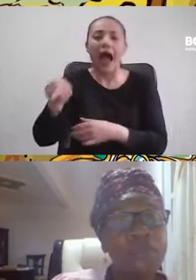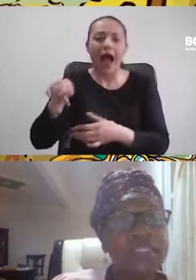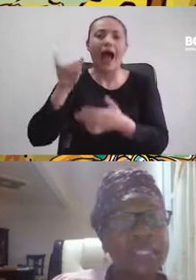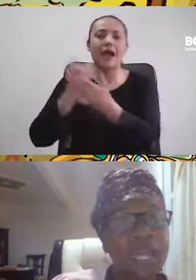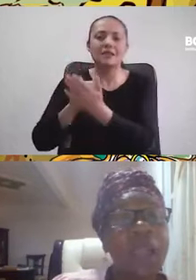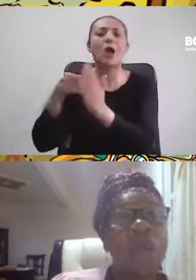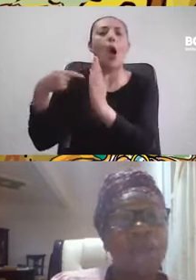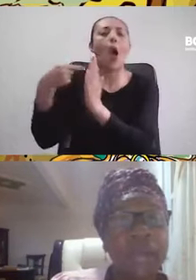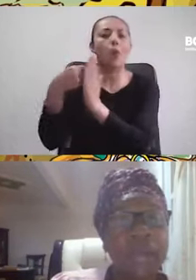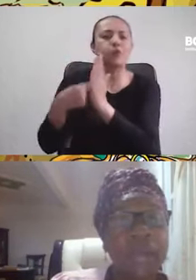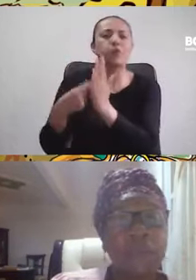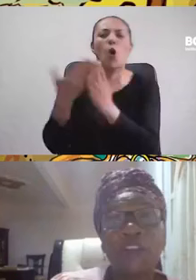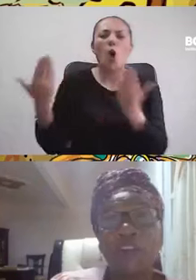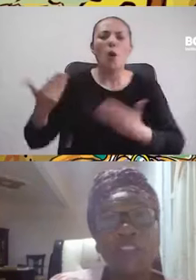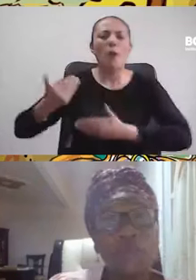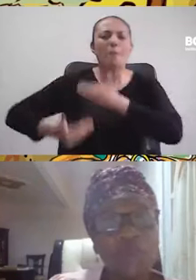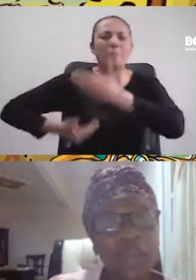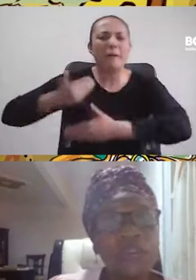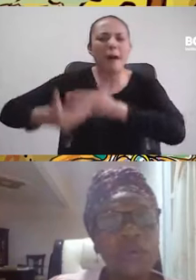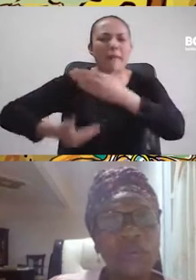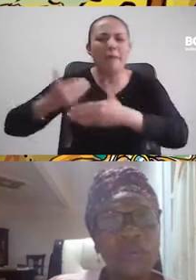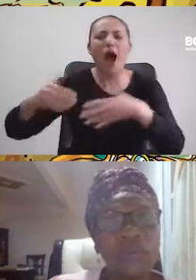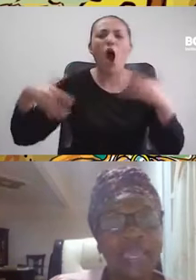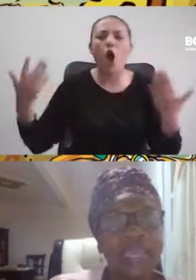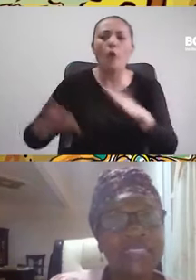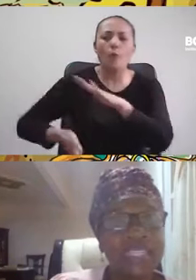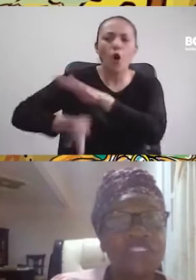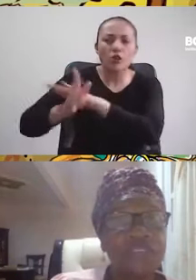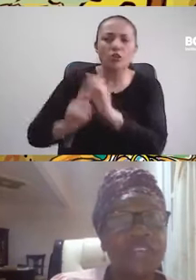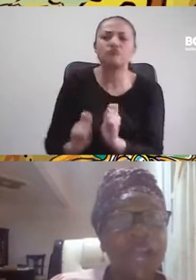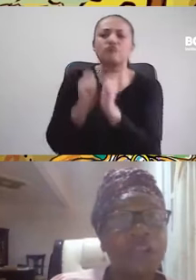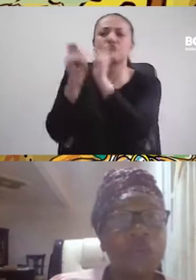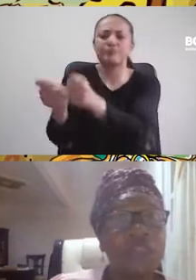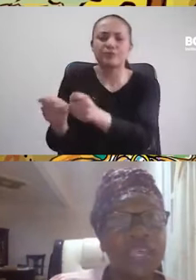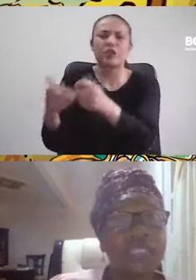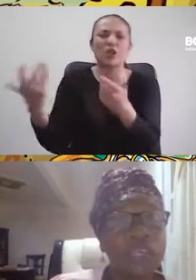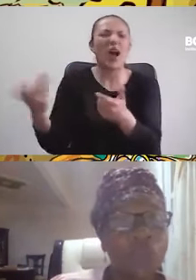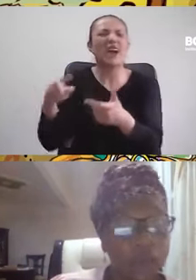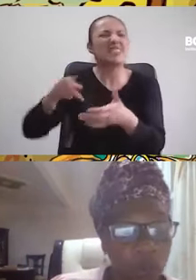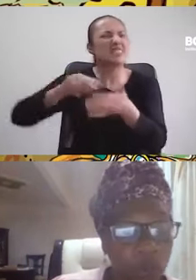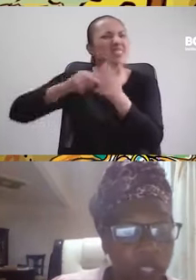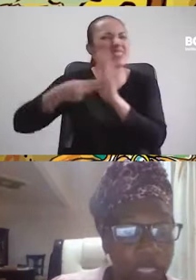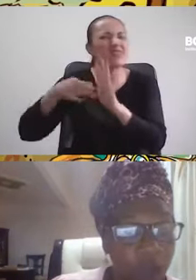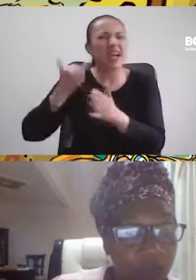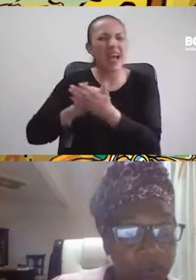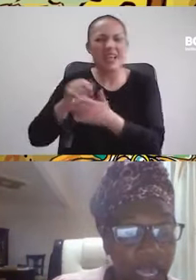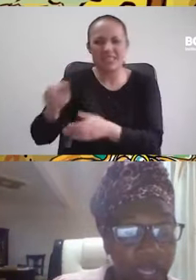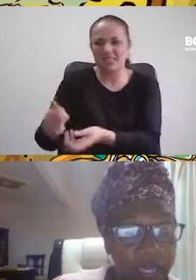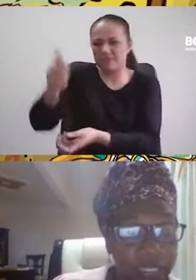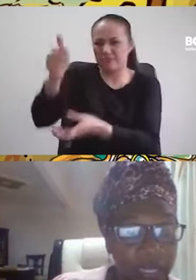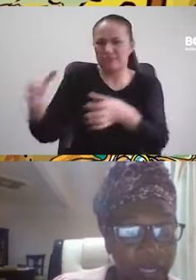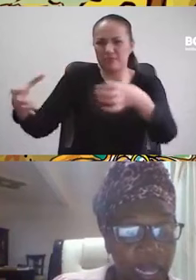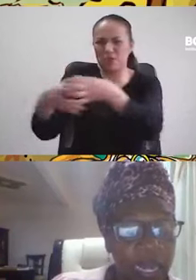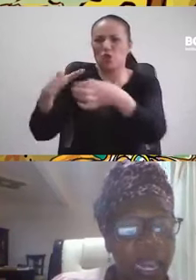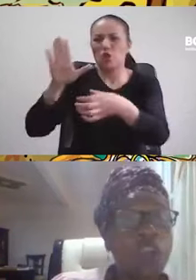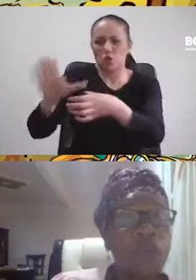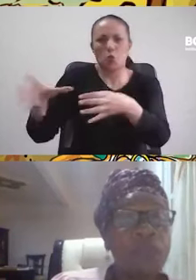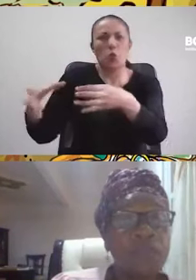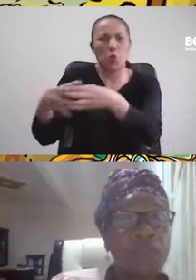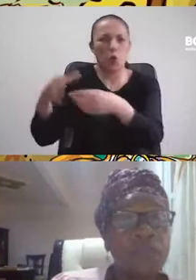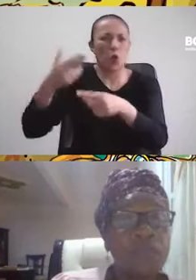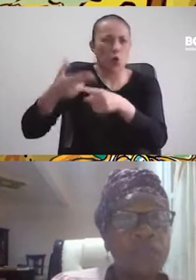que necesita para poder continuar con lo que el significado de ese cuadro o esa junta. Sí,